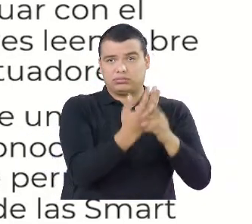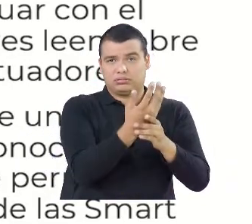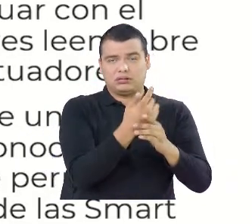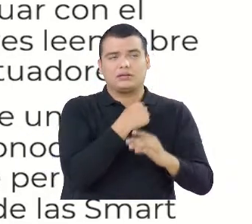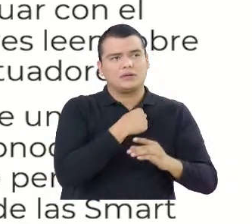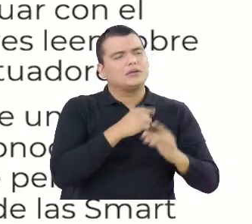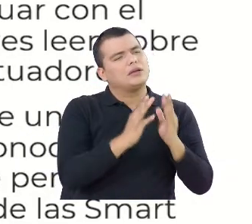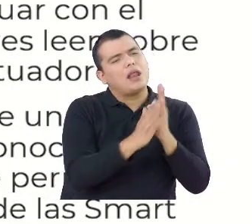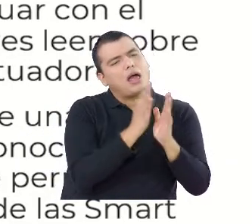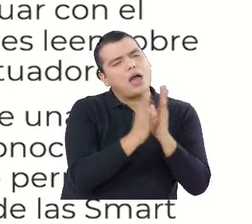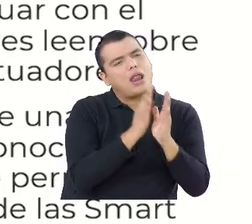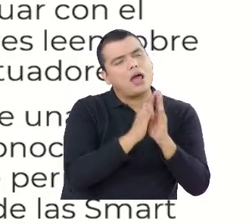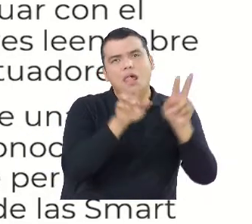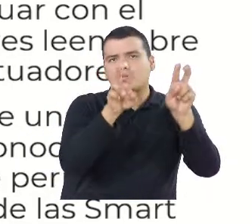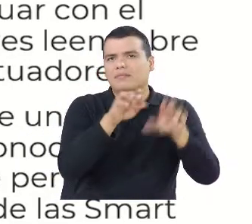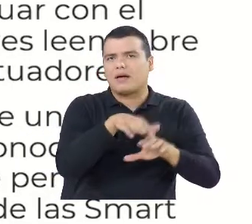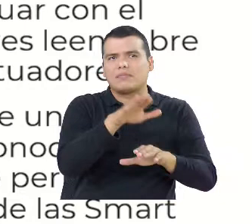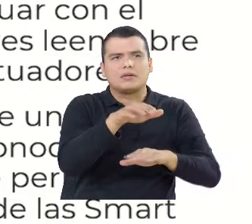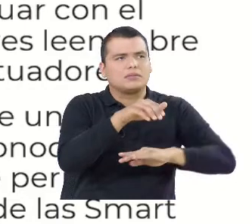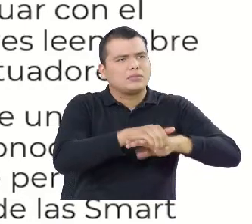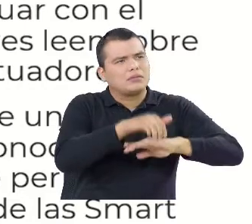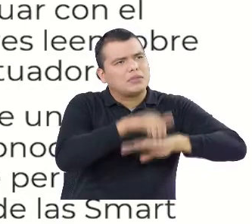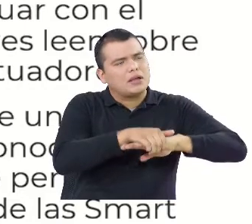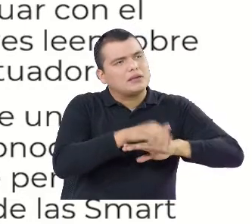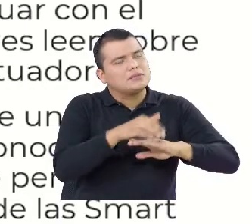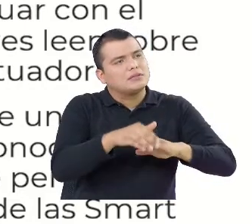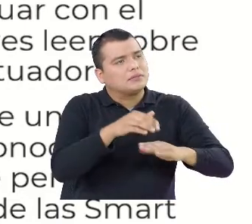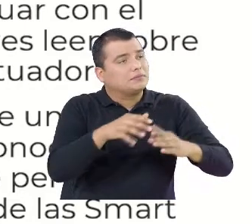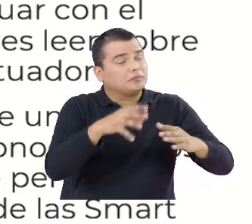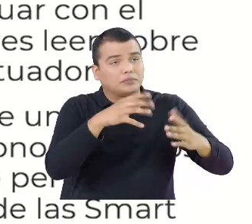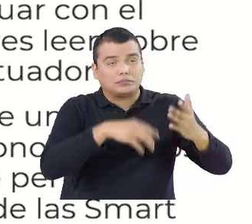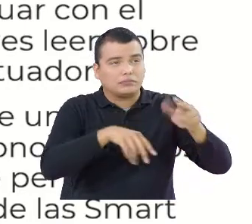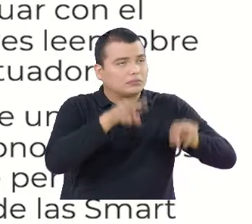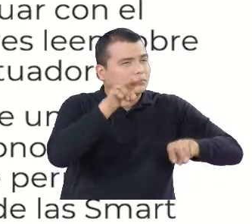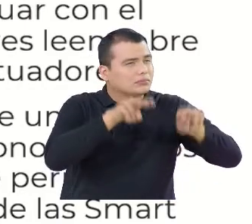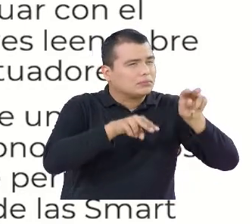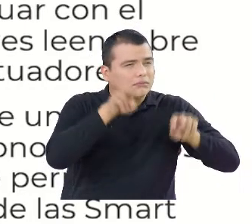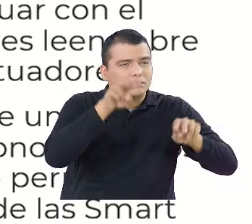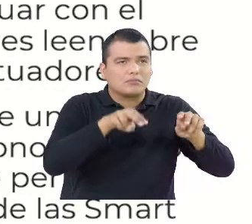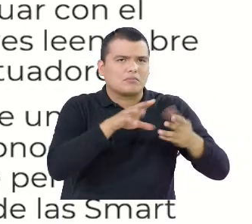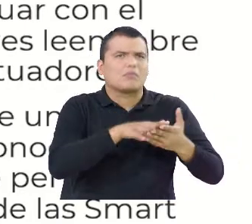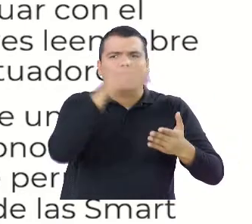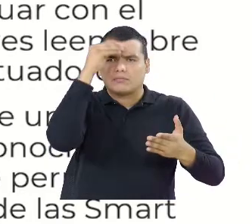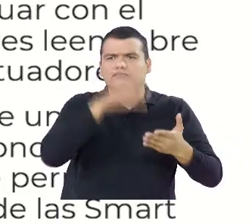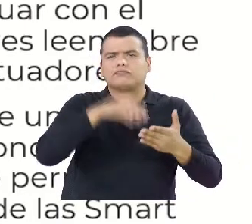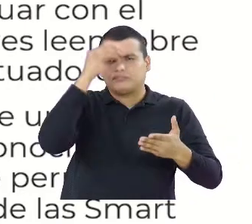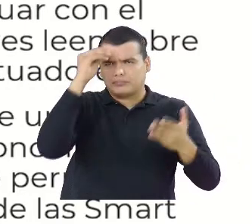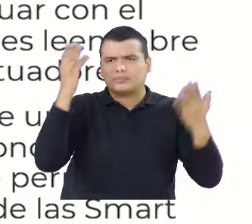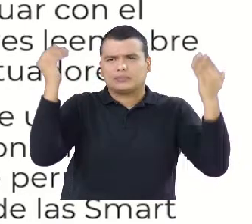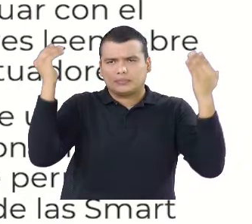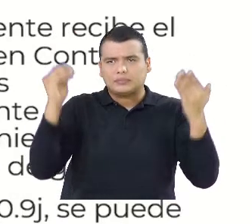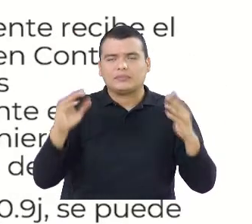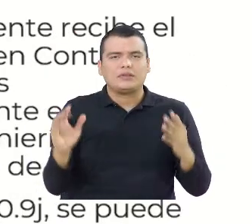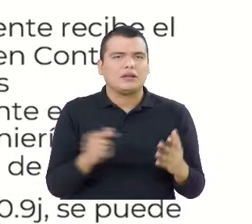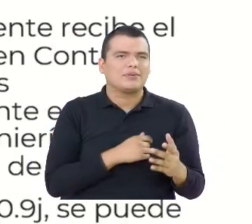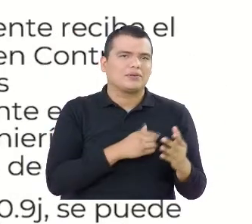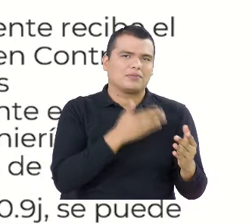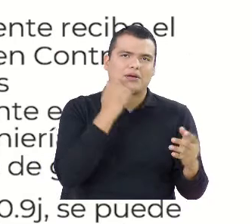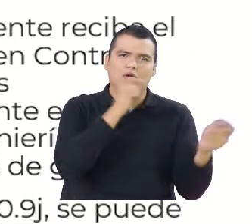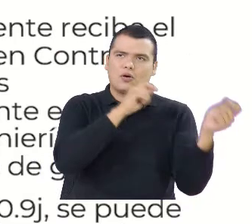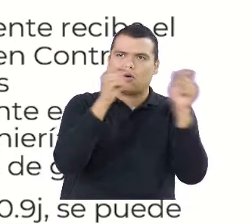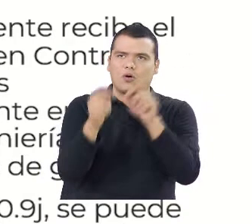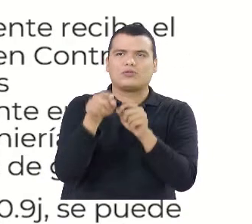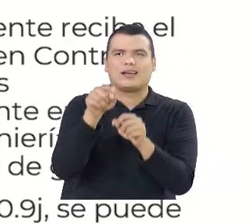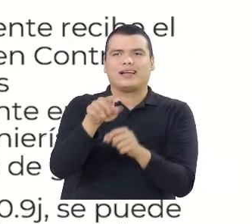en inglés. Entonces, por eso, aunque aprendí mucho con él, cambié a